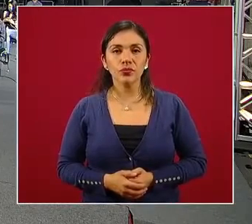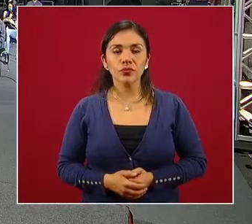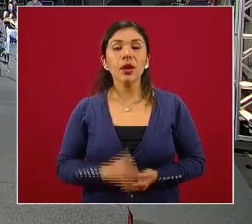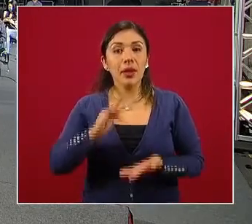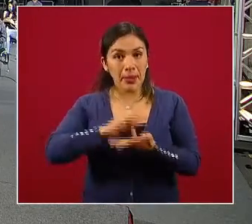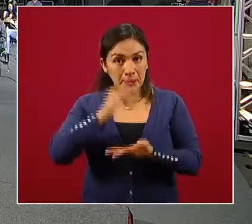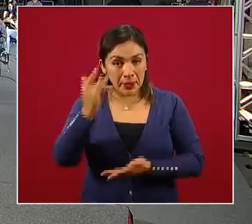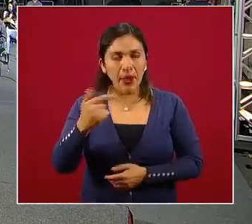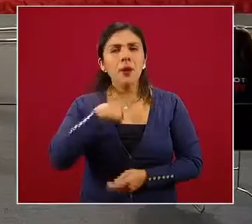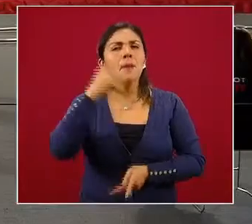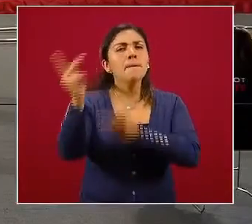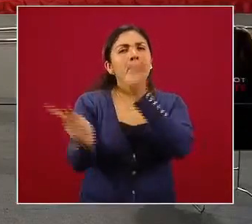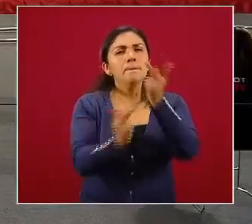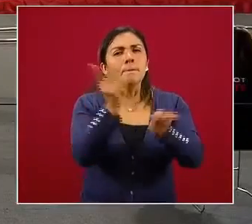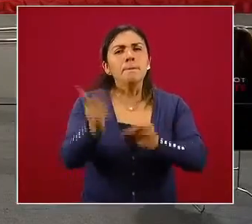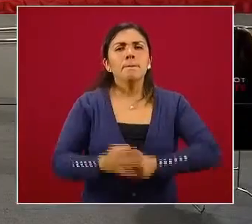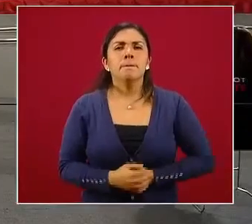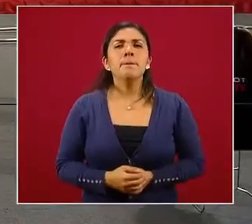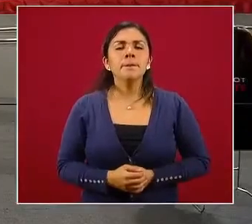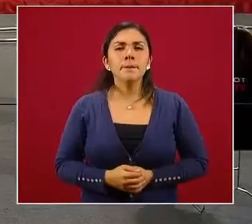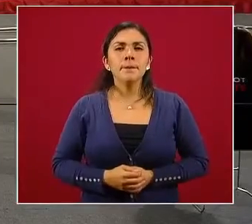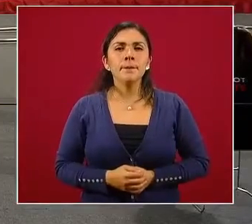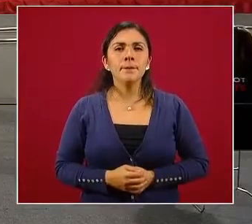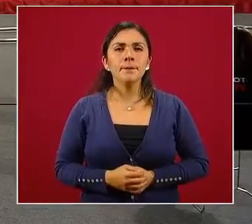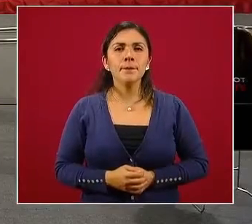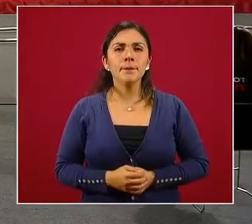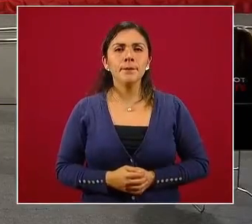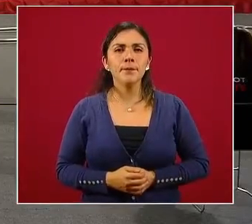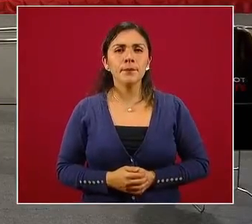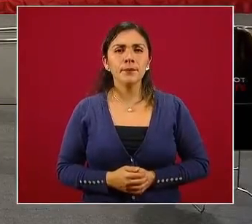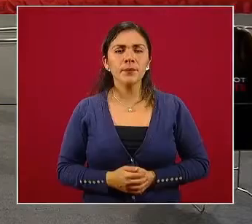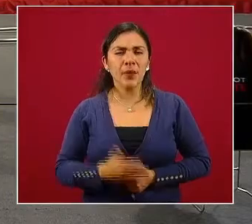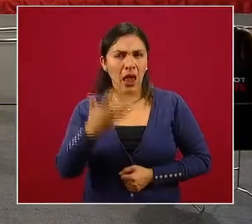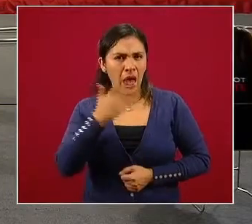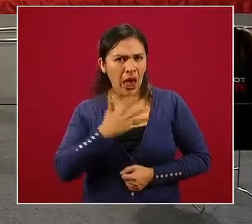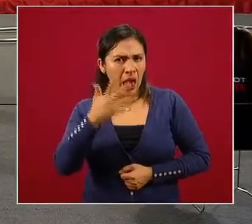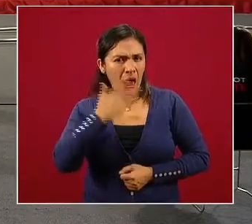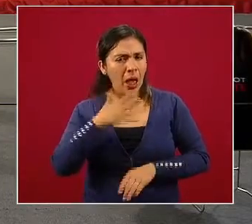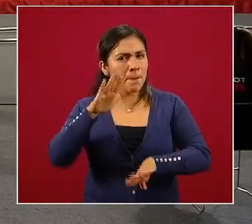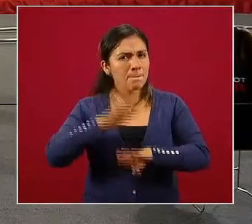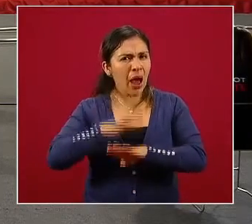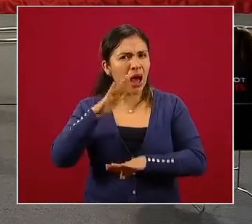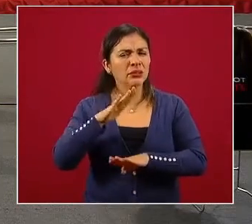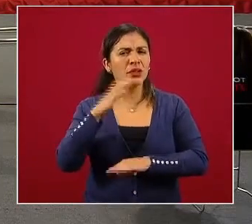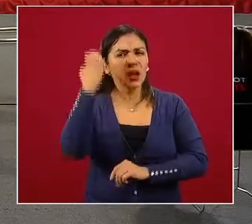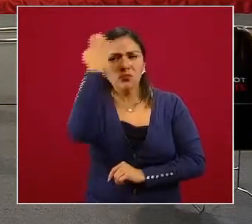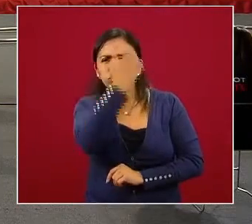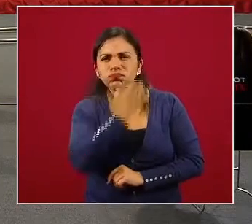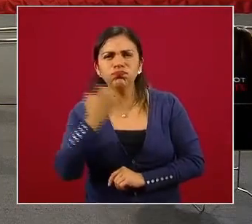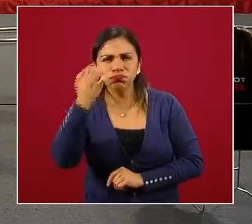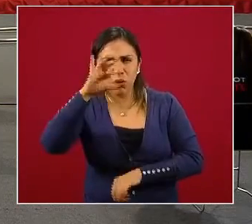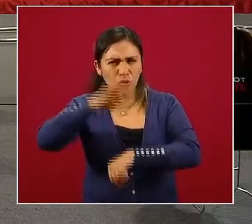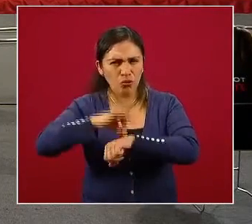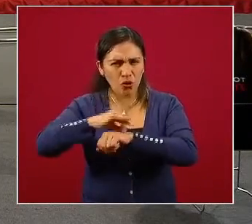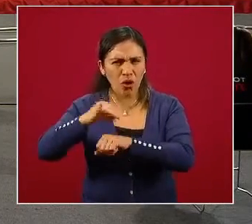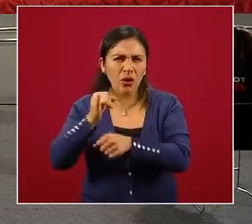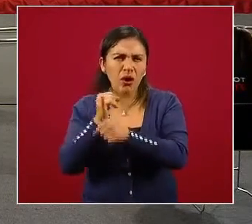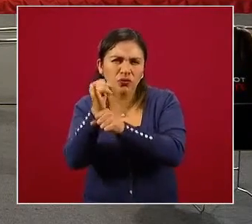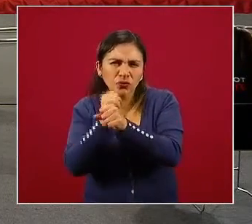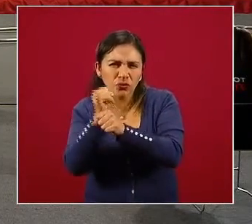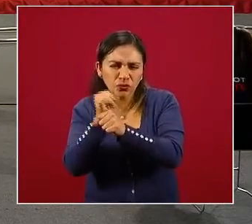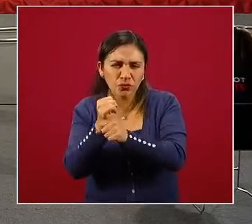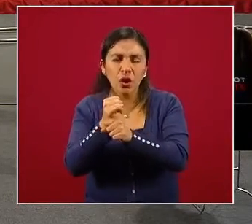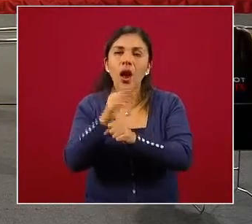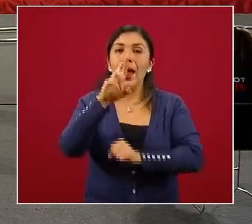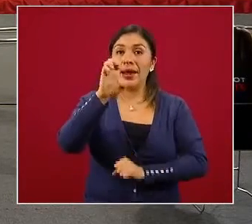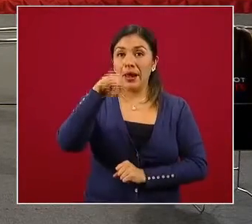Gracias, secretario. Preguntarle si existen más ensayos clínicos aparte del Remdesivir